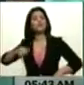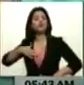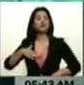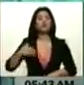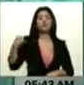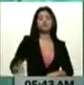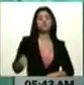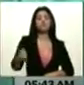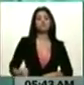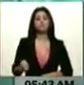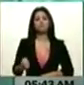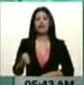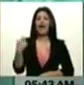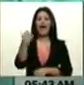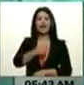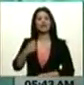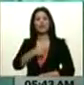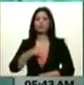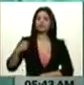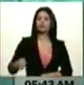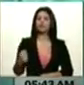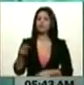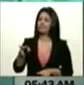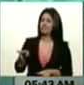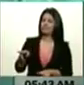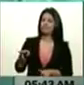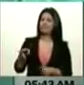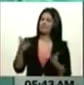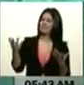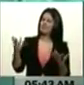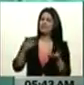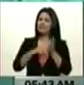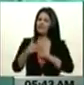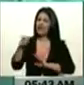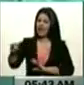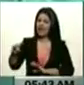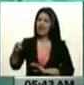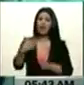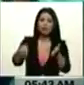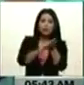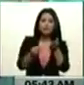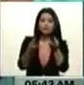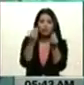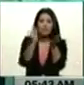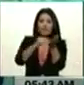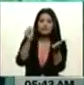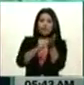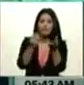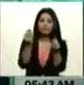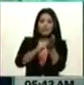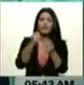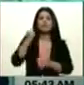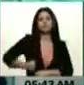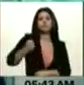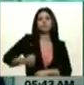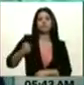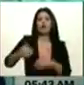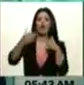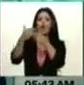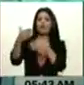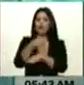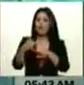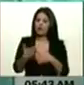Creyeron que había triunfado un golpe de Estado. Es reincidente, señor Leopoldo. Debió estar preso en el 2002 el comandante